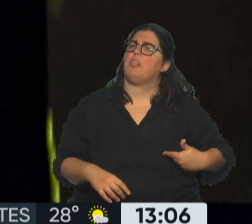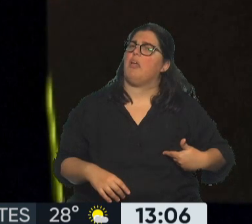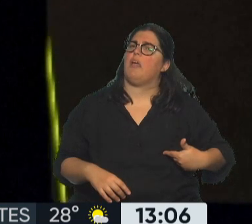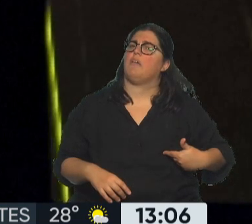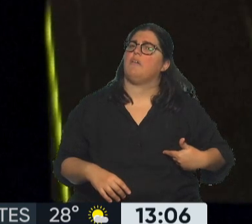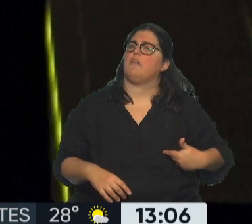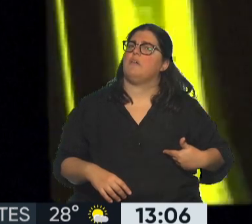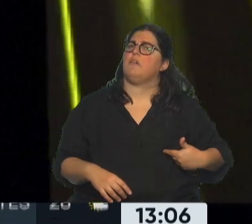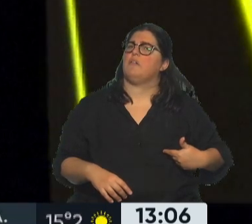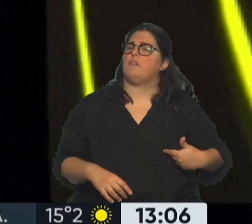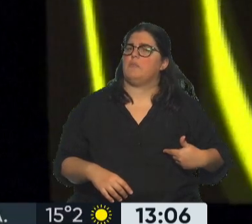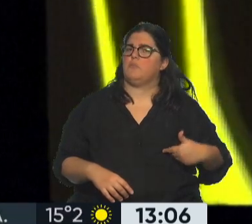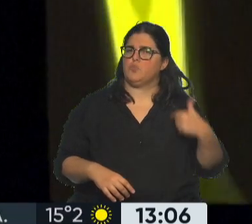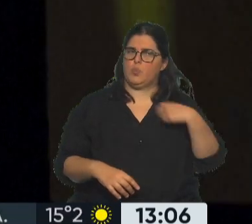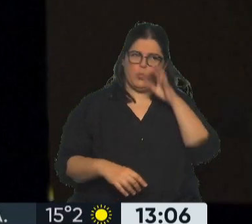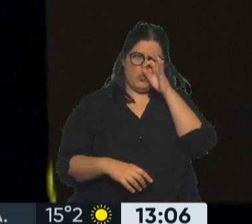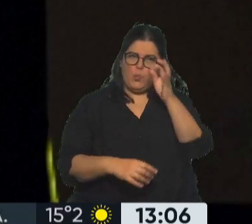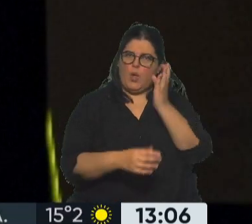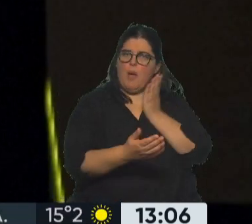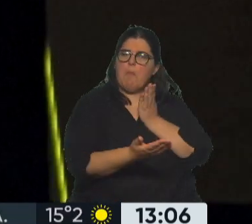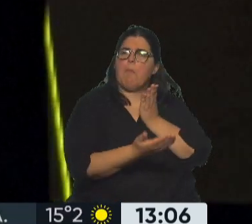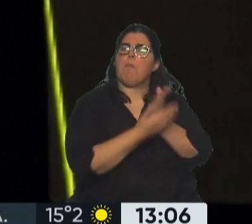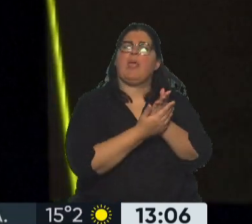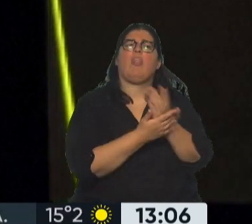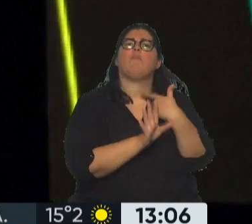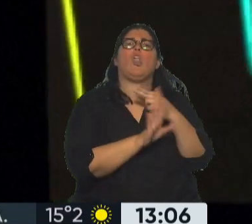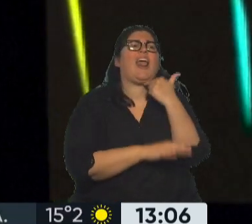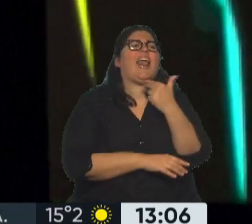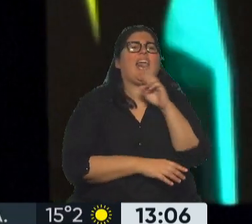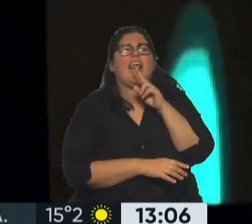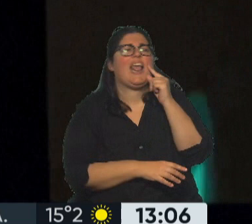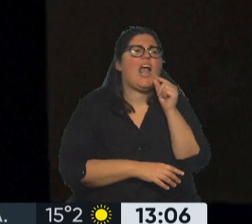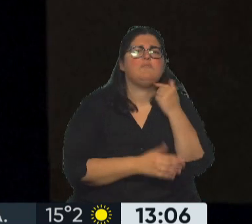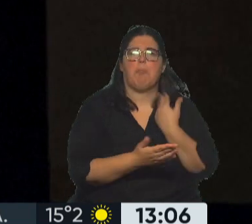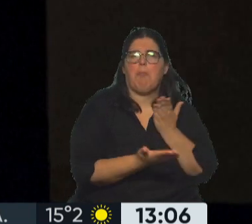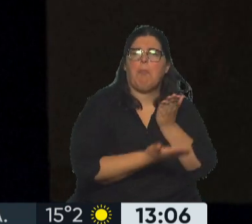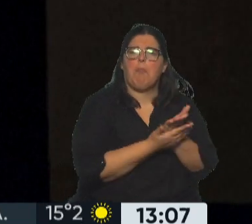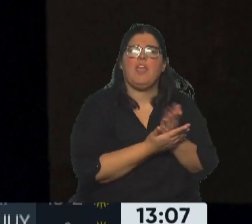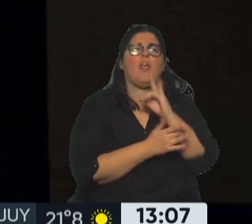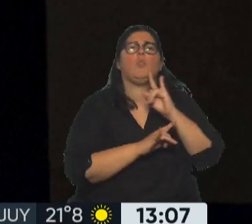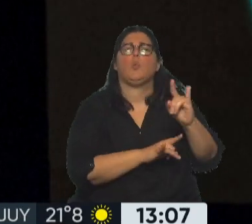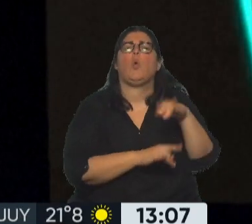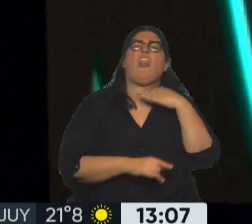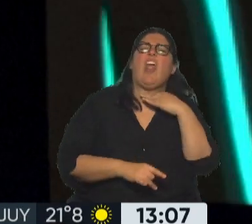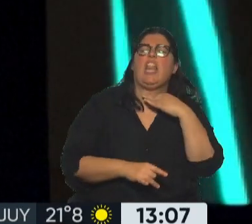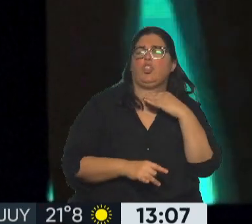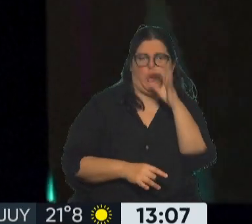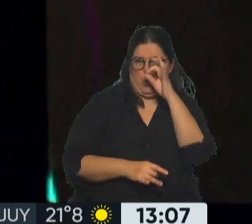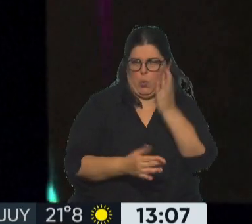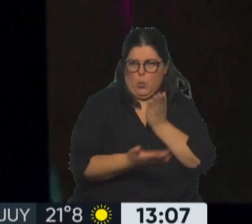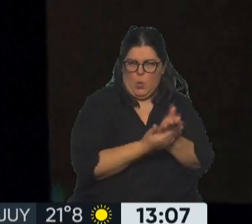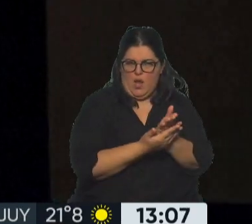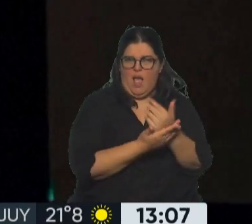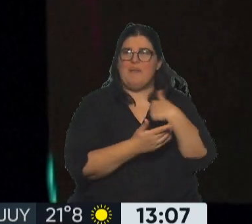jamás ha solicitado a ninguno de sus hijos e hijas el delito, ni